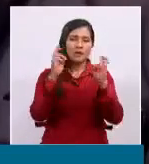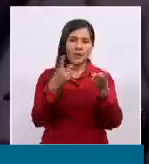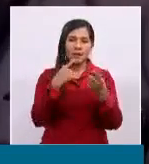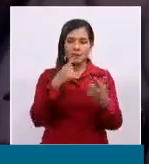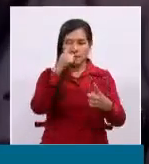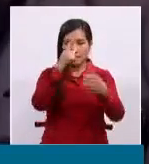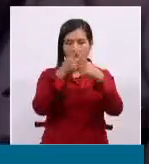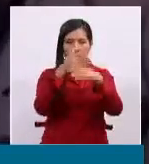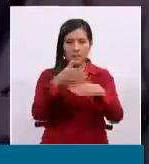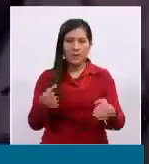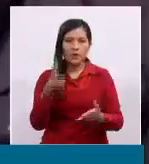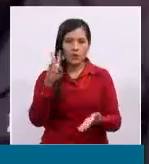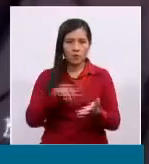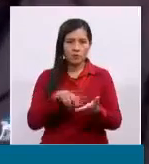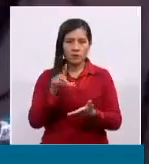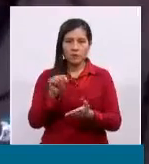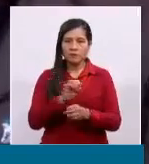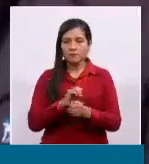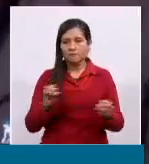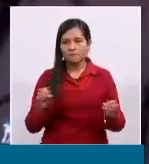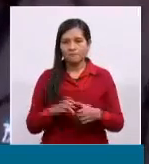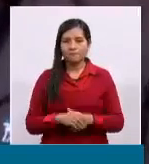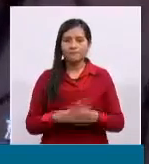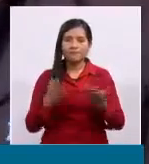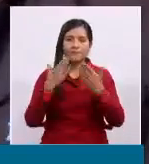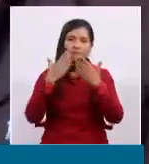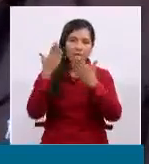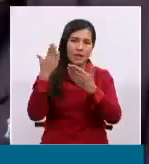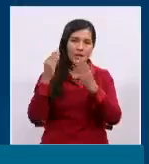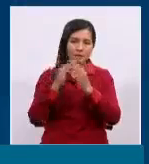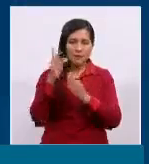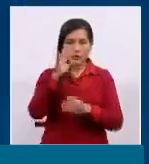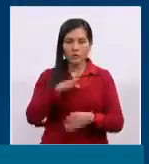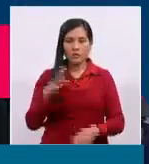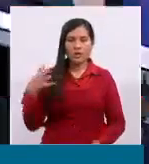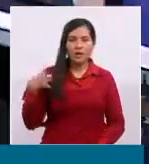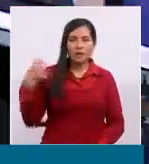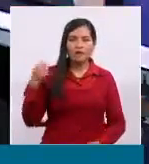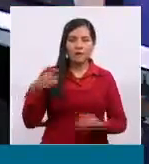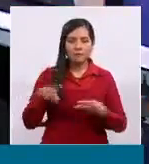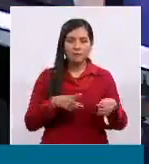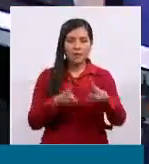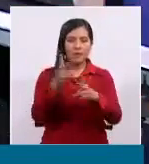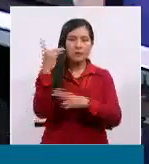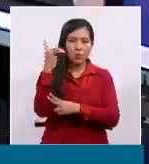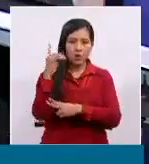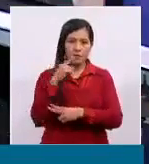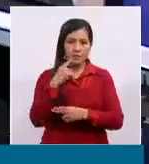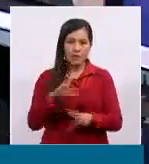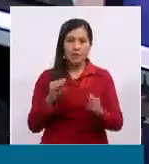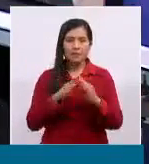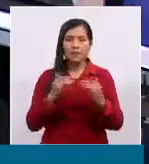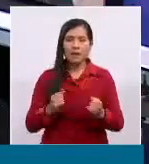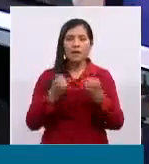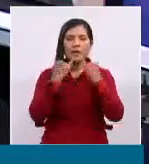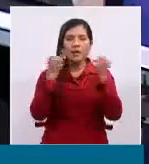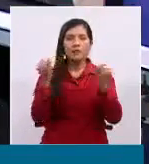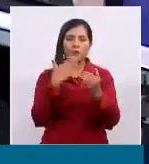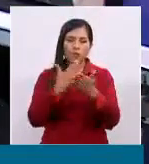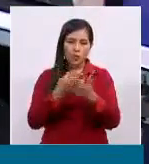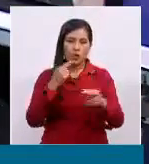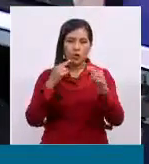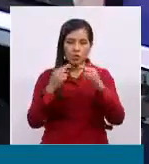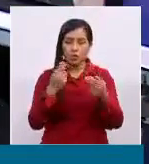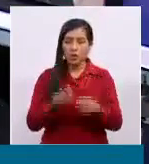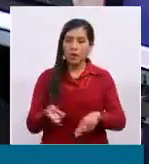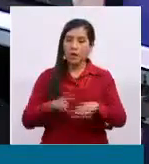en el 2020, hermano. Bien, perfecto. Gonzalo Yujra, jefe regional de Vías Bolivia La Paz, que nos da buenas noticias. Se